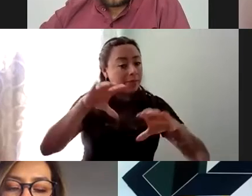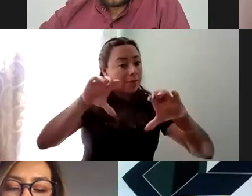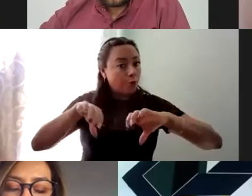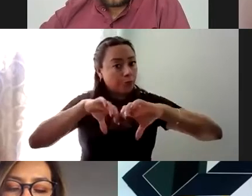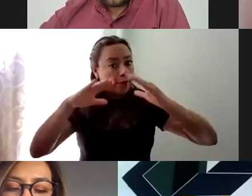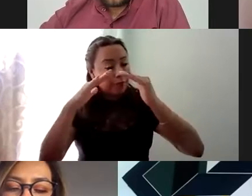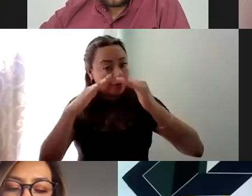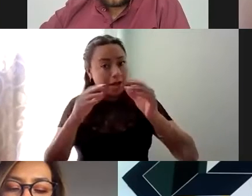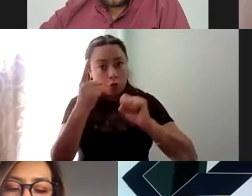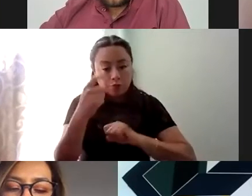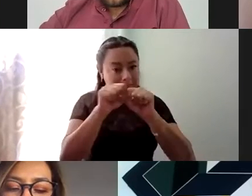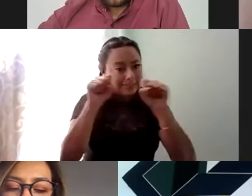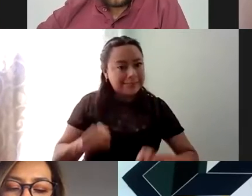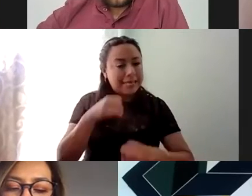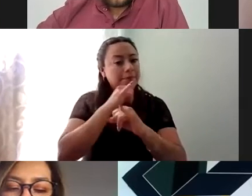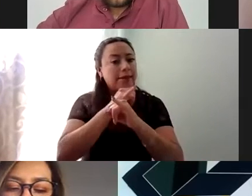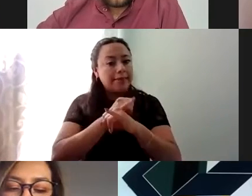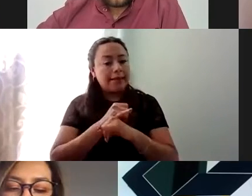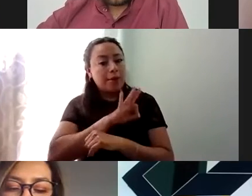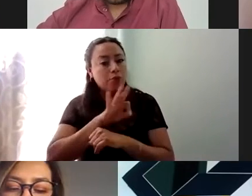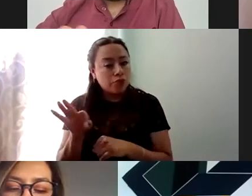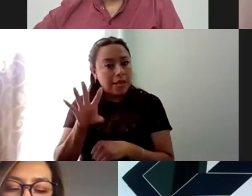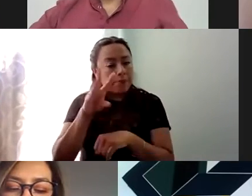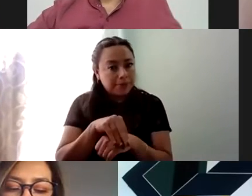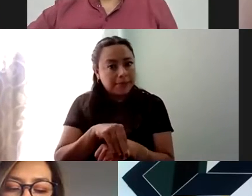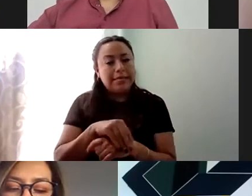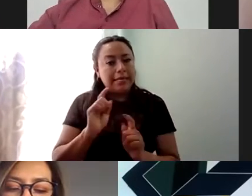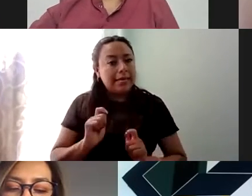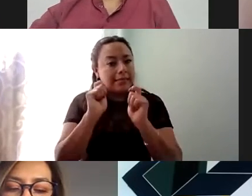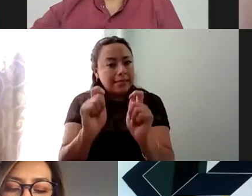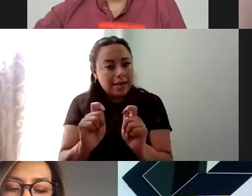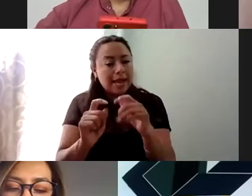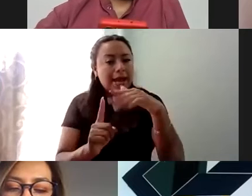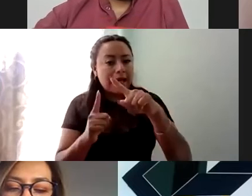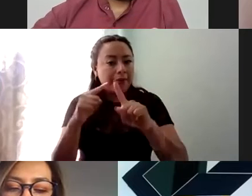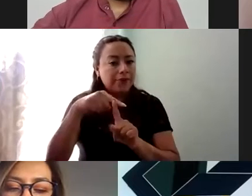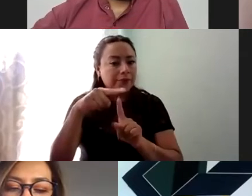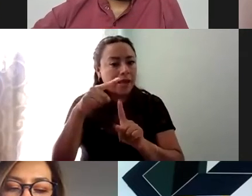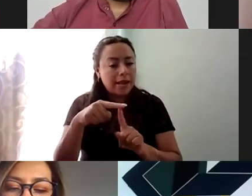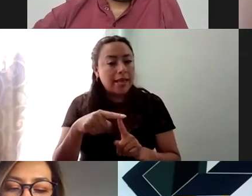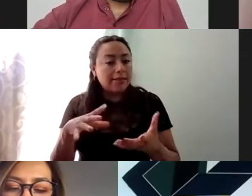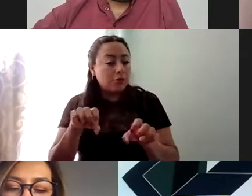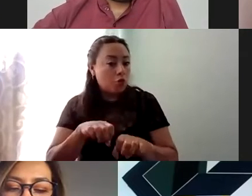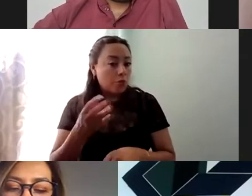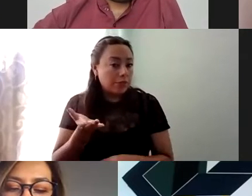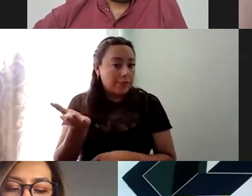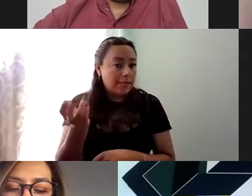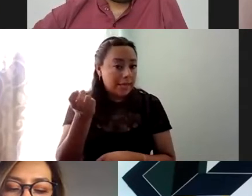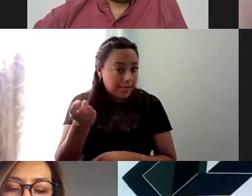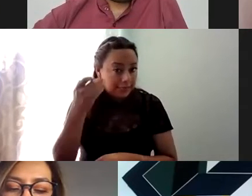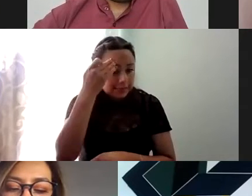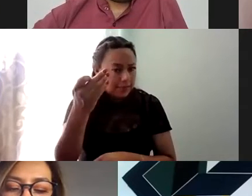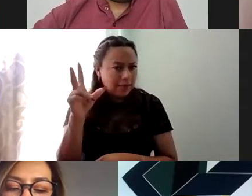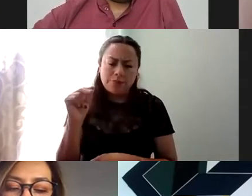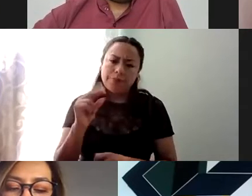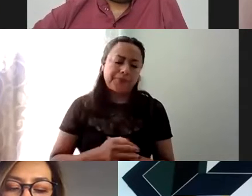les permitiera poder entregar las tareas como se estaban pidiendo en ese momento. O sea, fue un hacerle